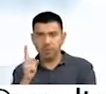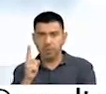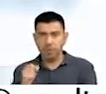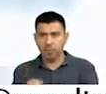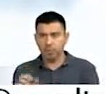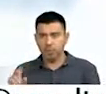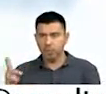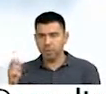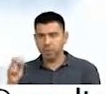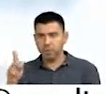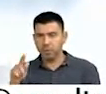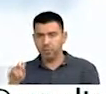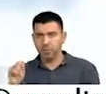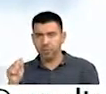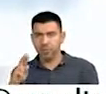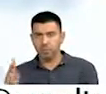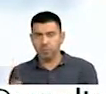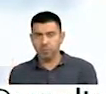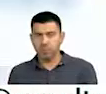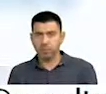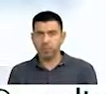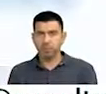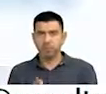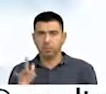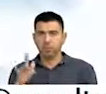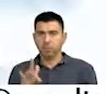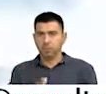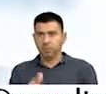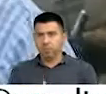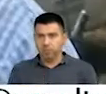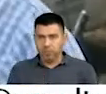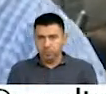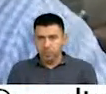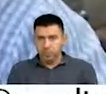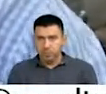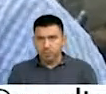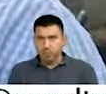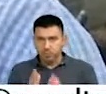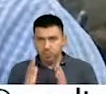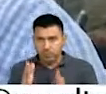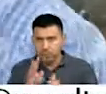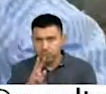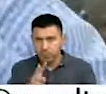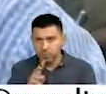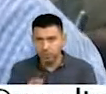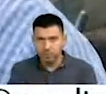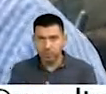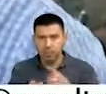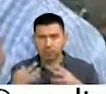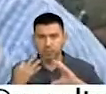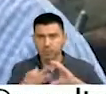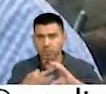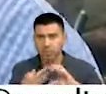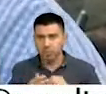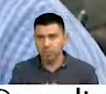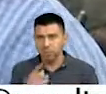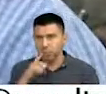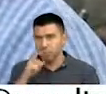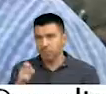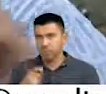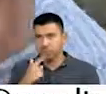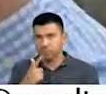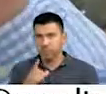suárez pero cuando nos llegaron a nosotros los datos de la gobernación para las antillas por adulto mayor nos dió bucaramanga lo publicó que habían atendido